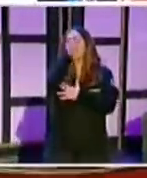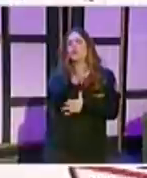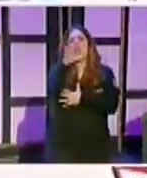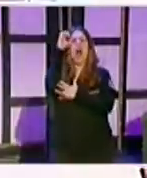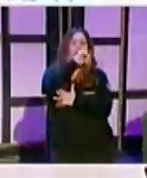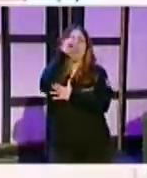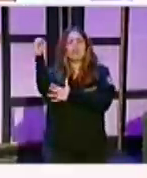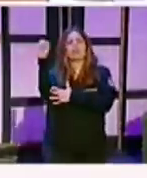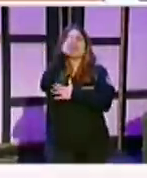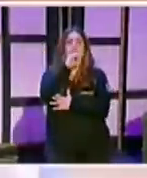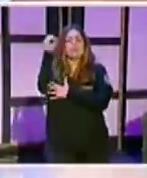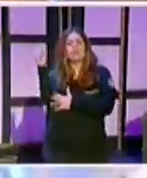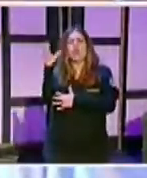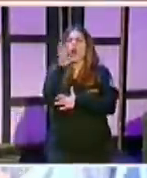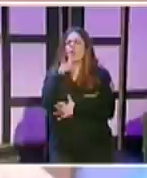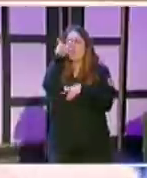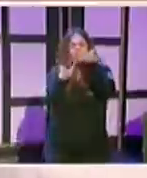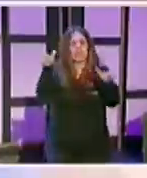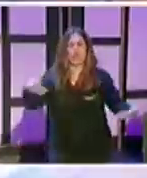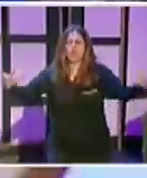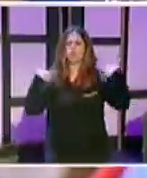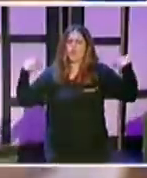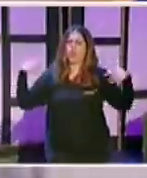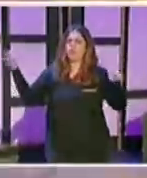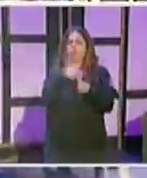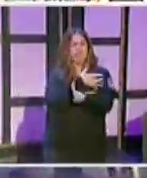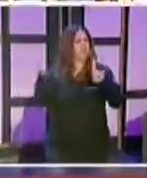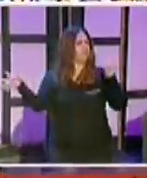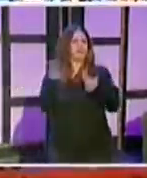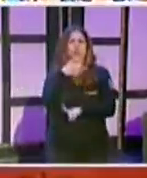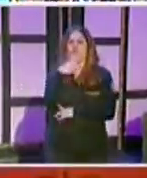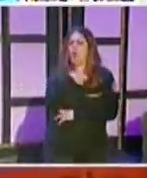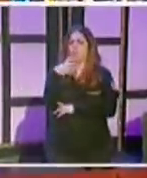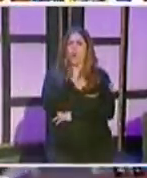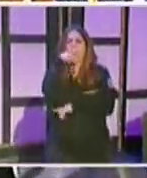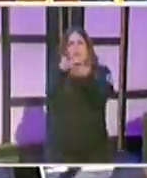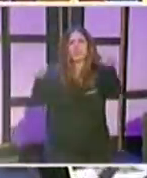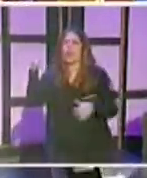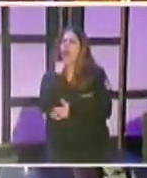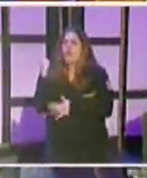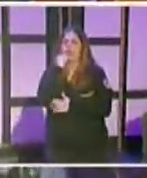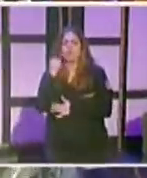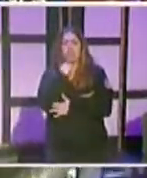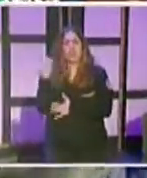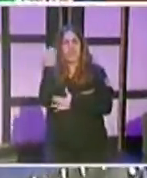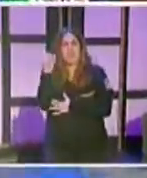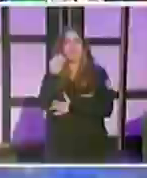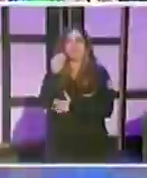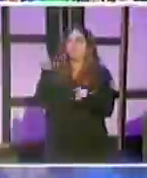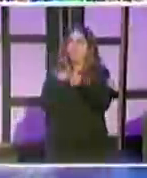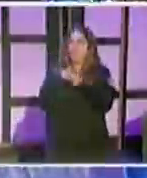oh, que nadie tiene que sufrir maltrato. Los abusones tienen que probar la medicina que